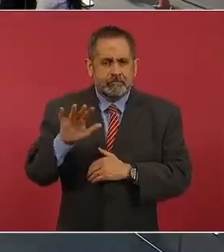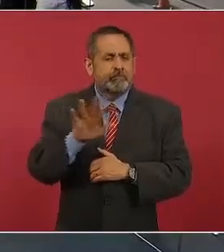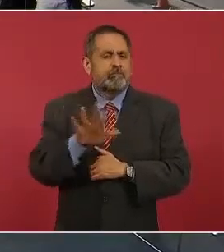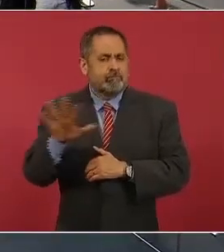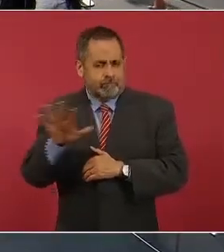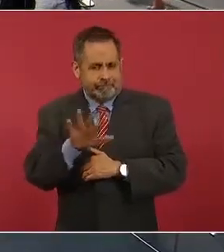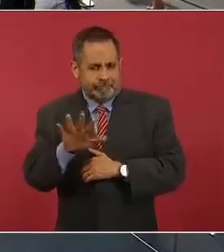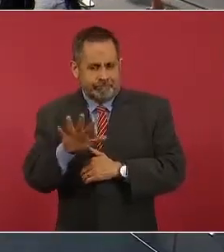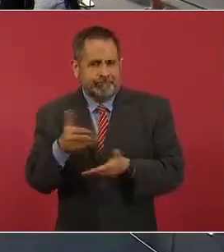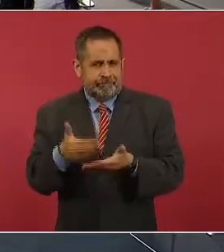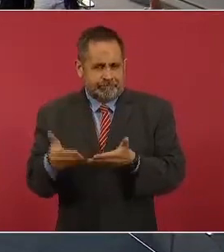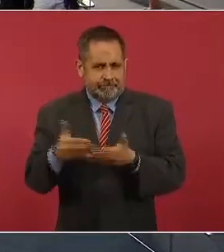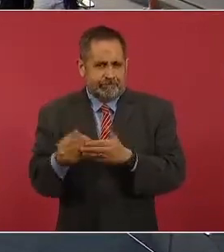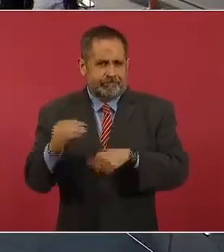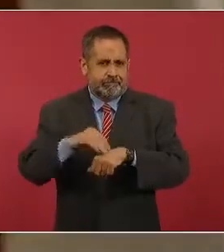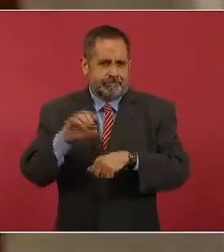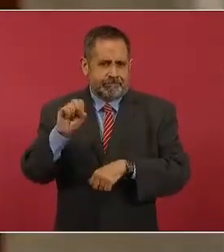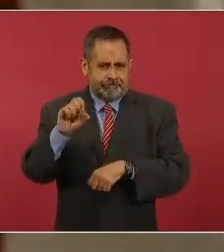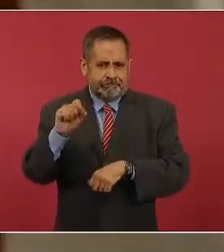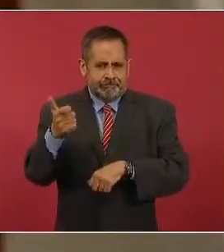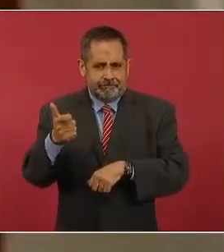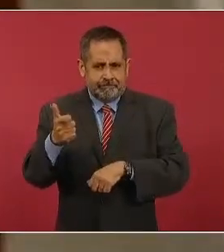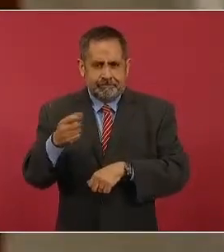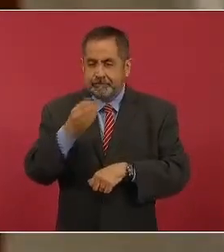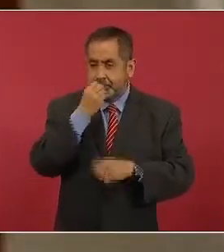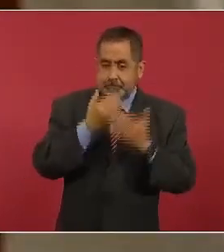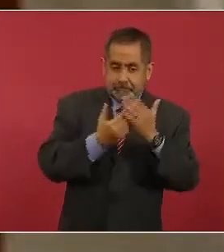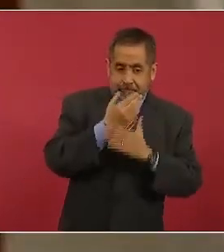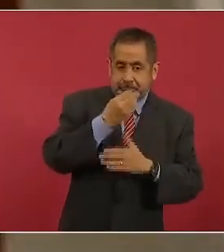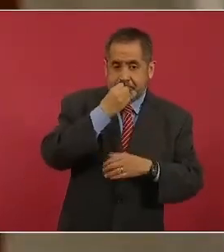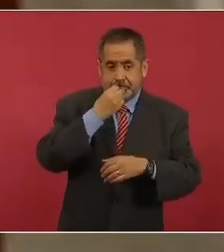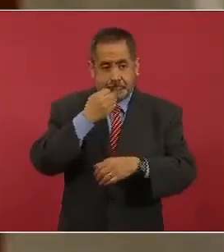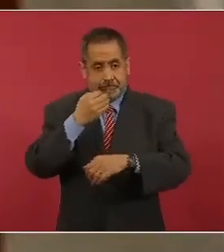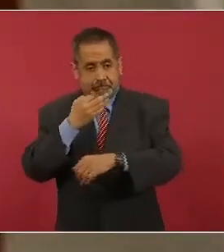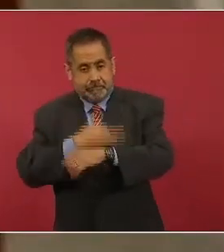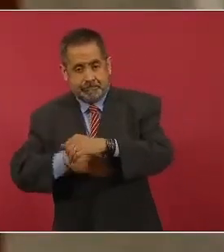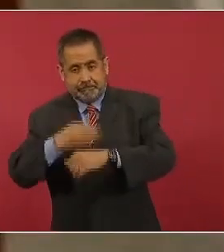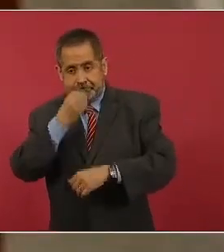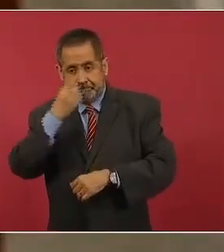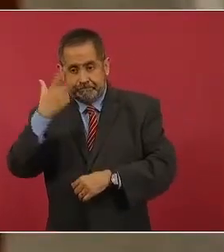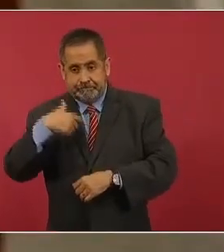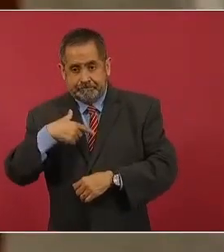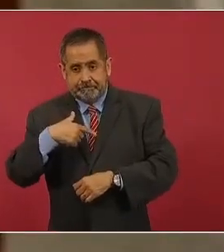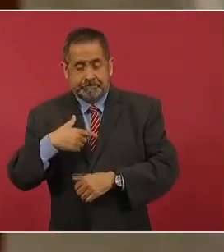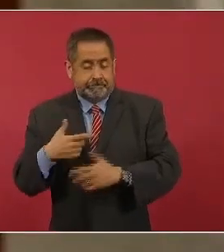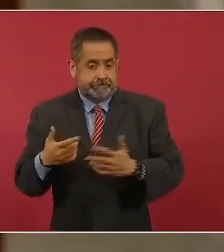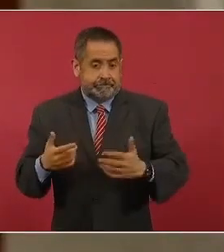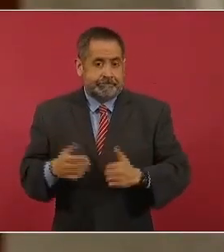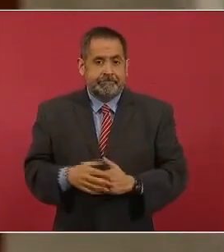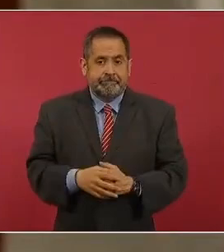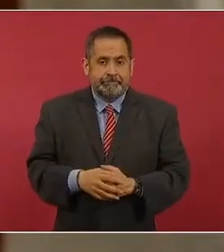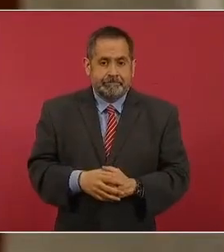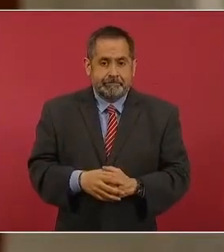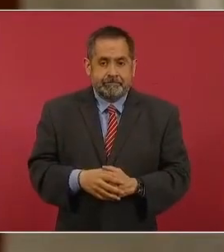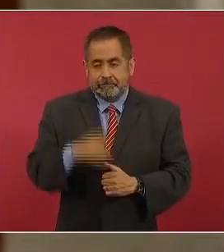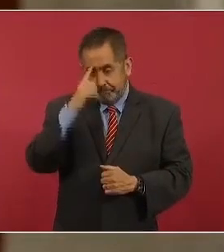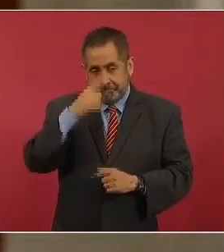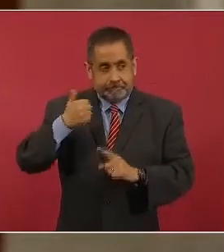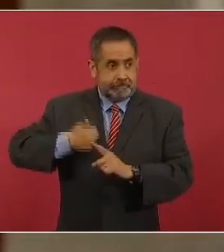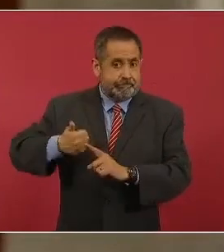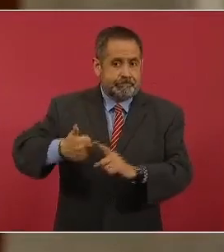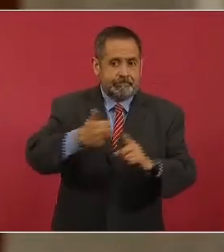55 la ración, desayuno, comida y cena por